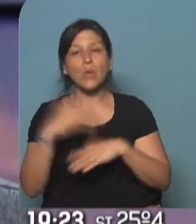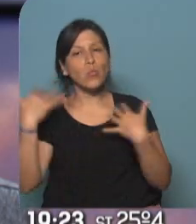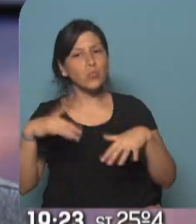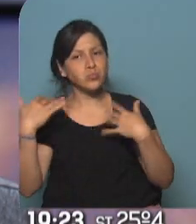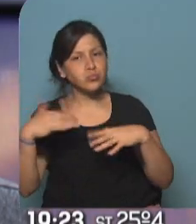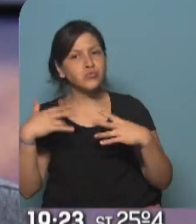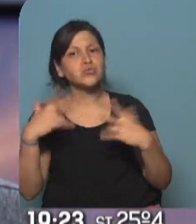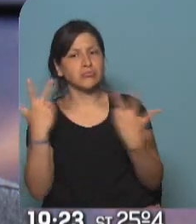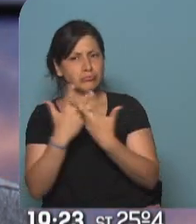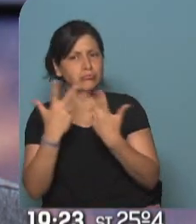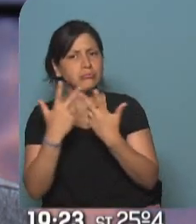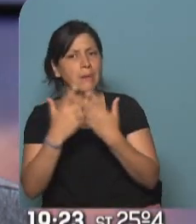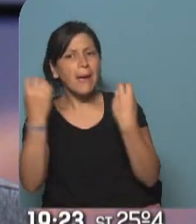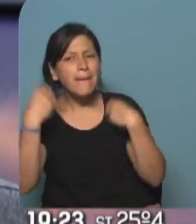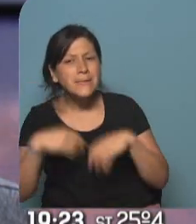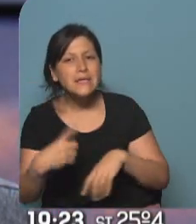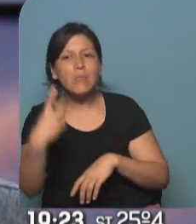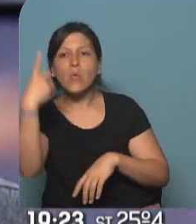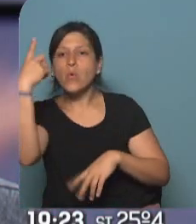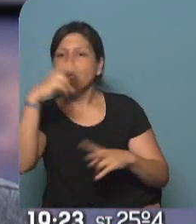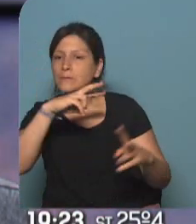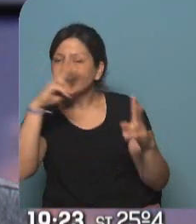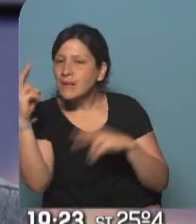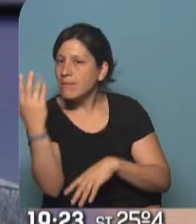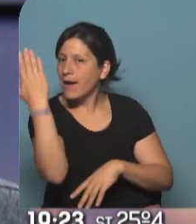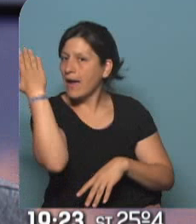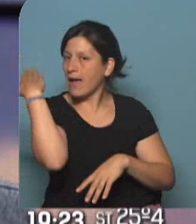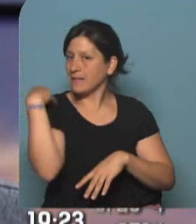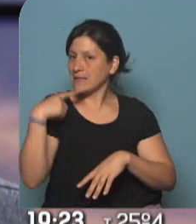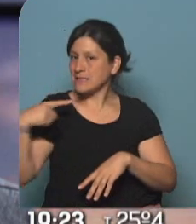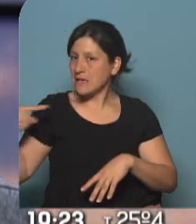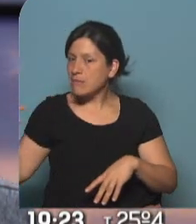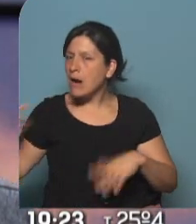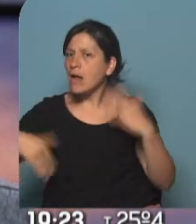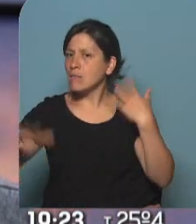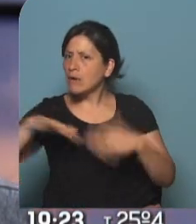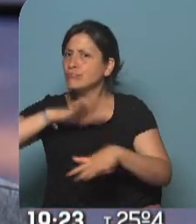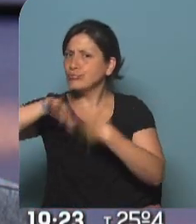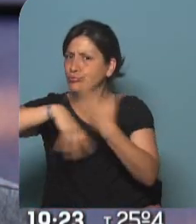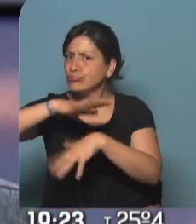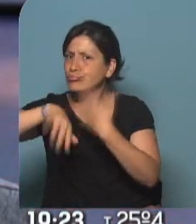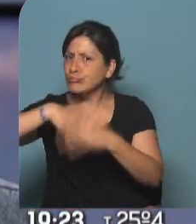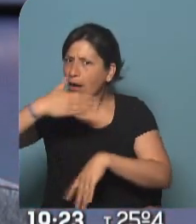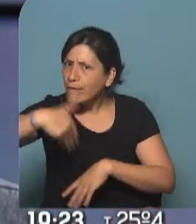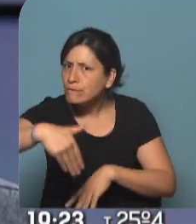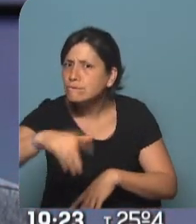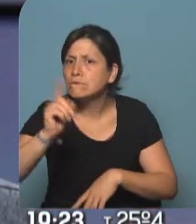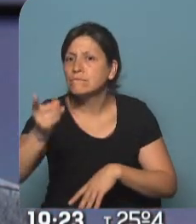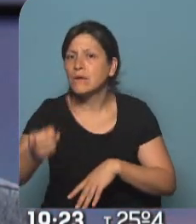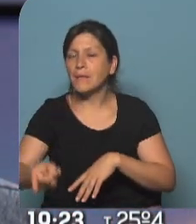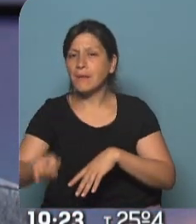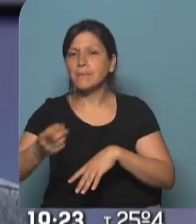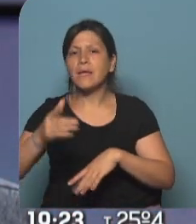para conversar pero vamos a empezar por uno de los que ha generado cierta polémica esta semana y va a generar mucha más en los próximos días qué es lo que tiene que ver con